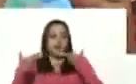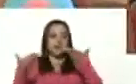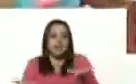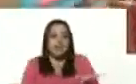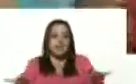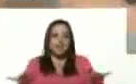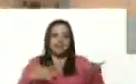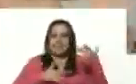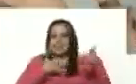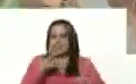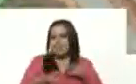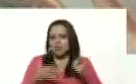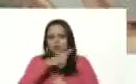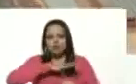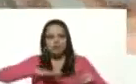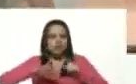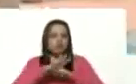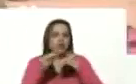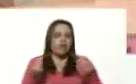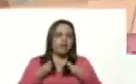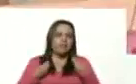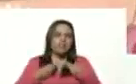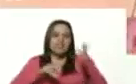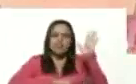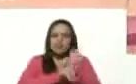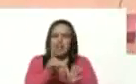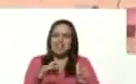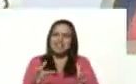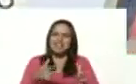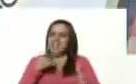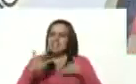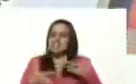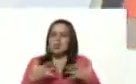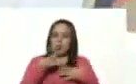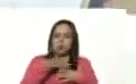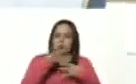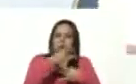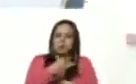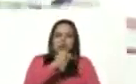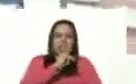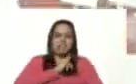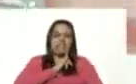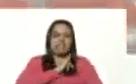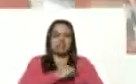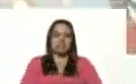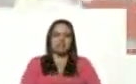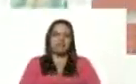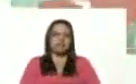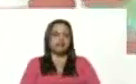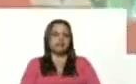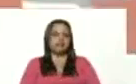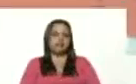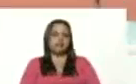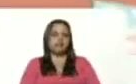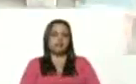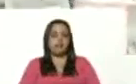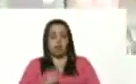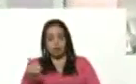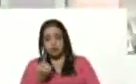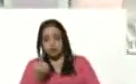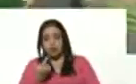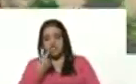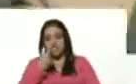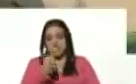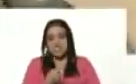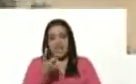al hábitat en nuestro sector y desarrollar el sentido de pertenencia en nuestros hogares, presidente. Y solo me queda decirle que